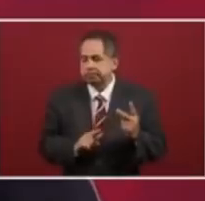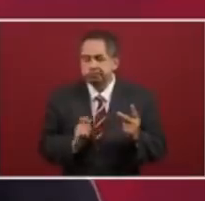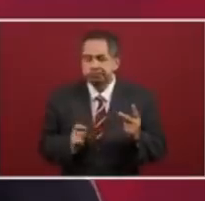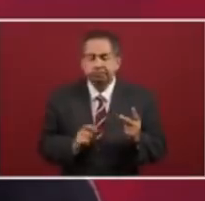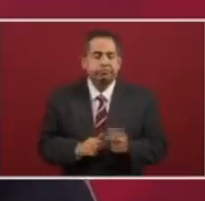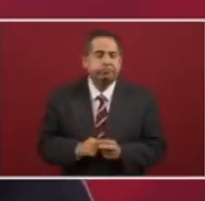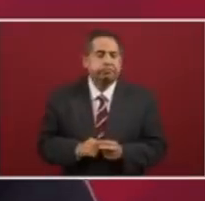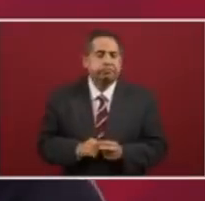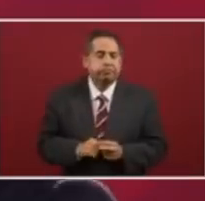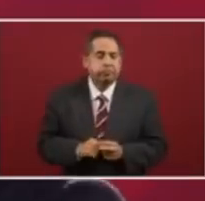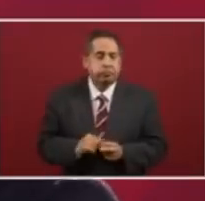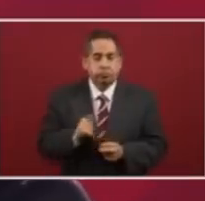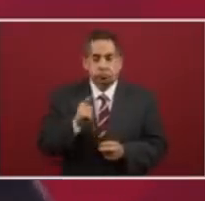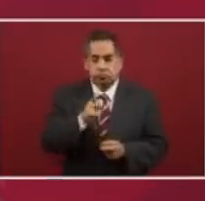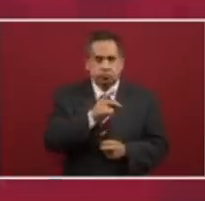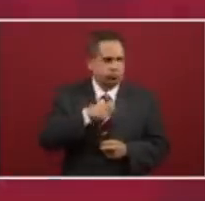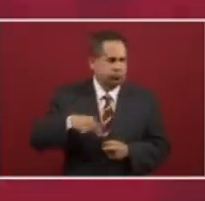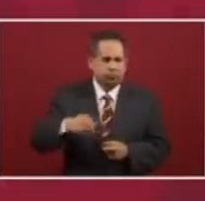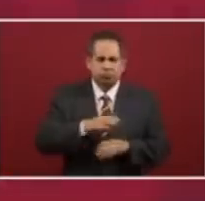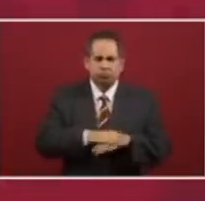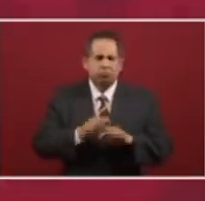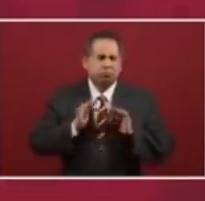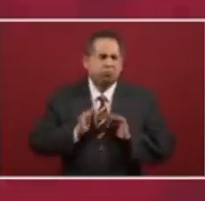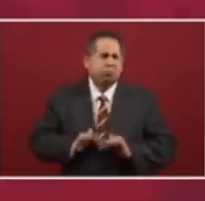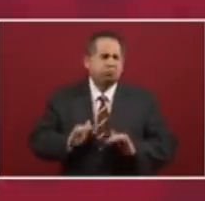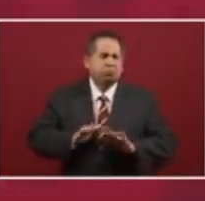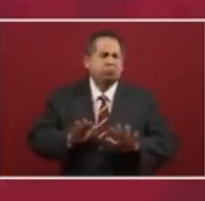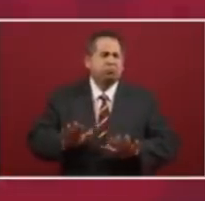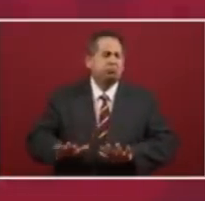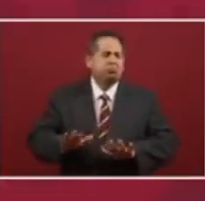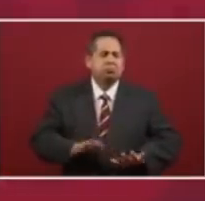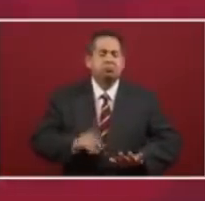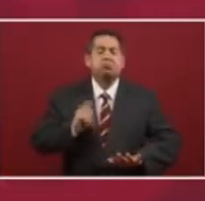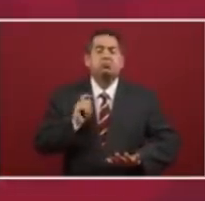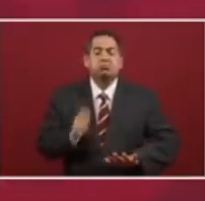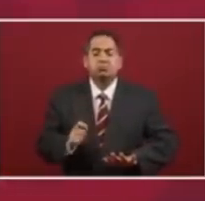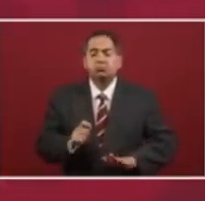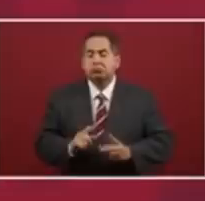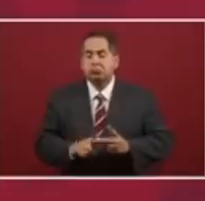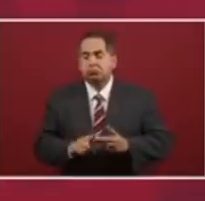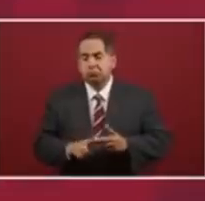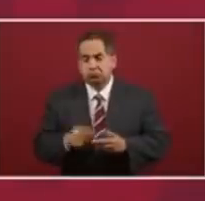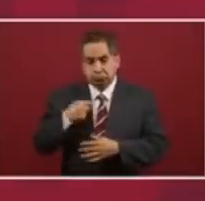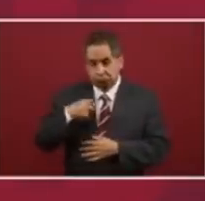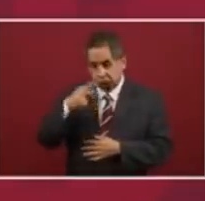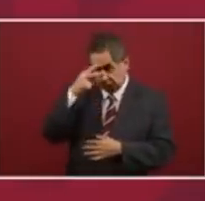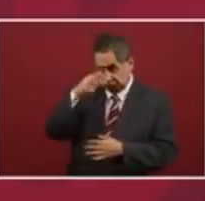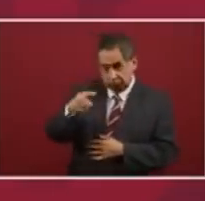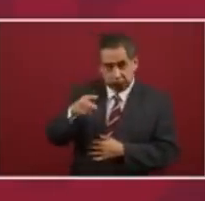nos debe de tener tranquilos desde que méxico